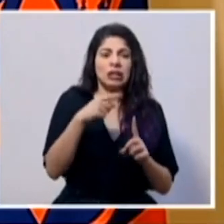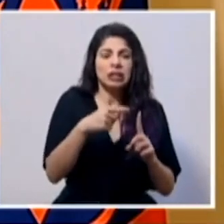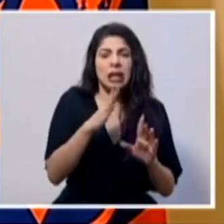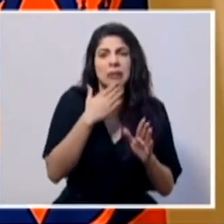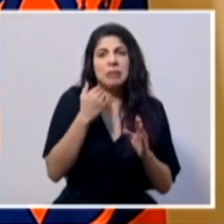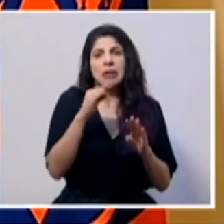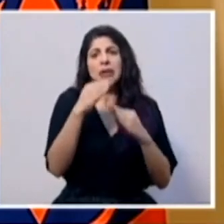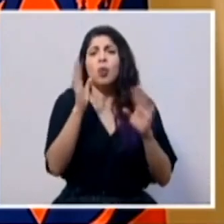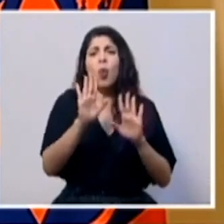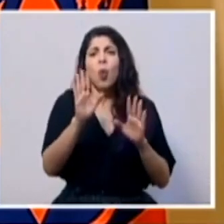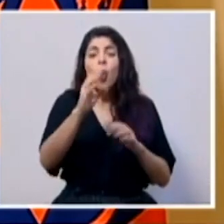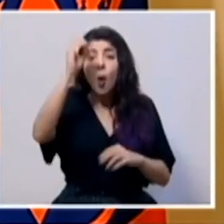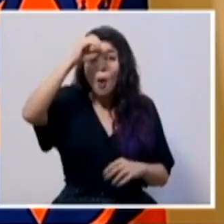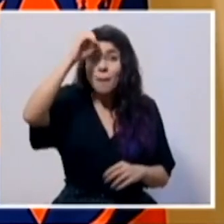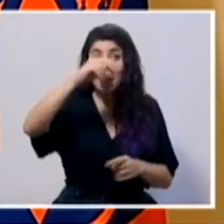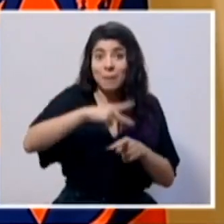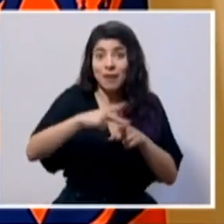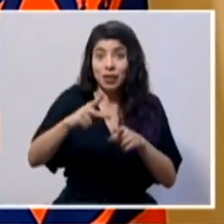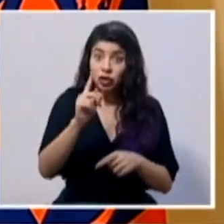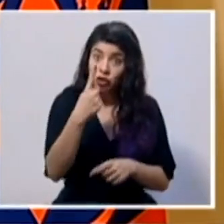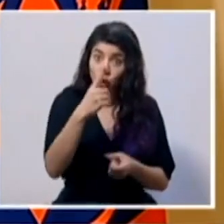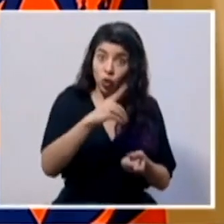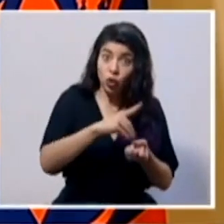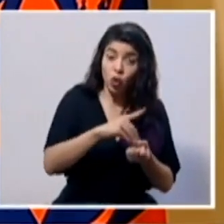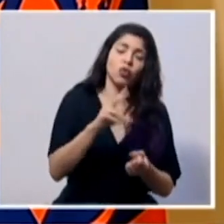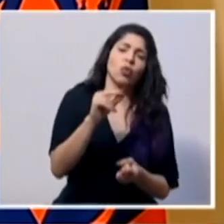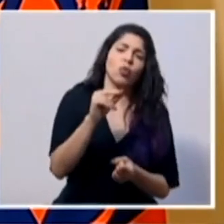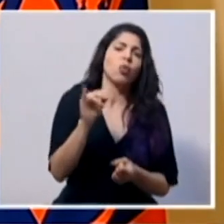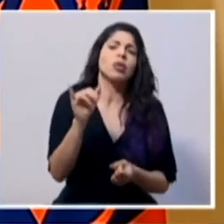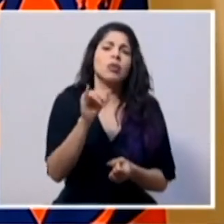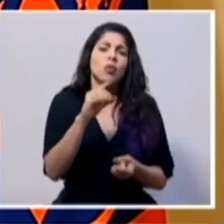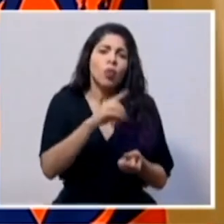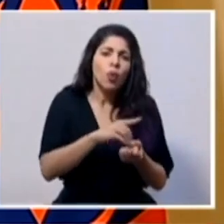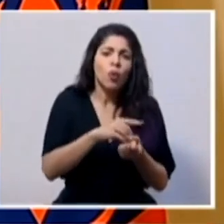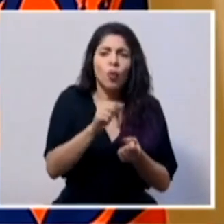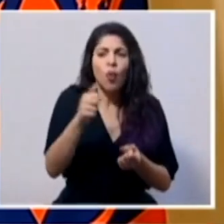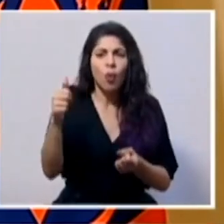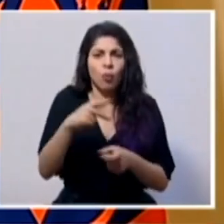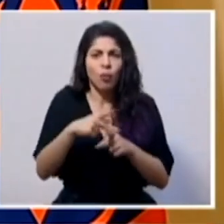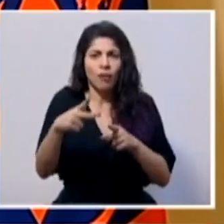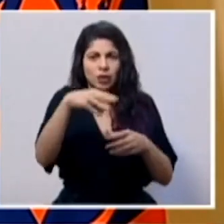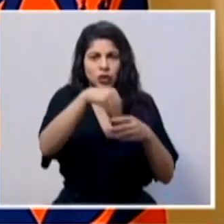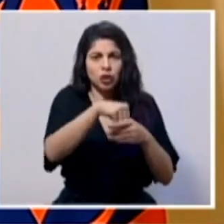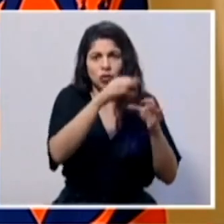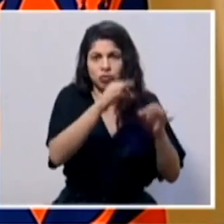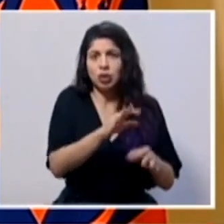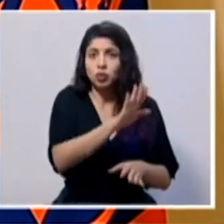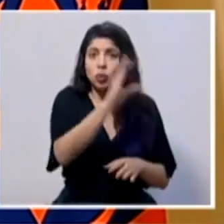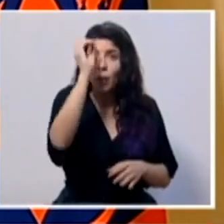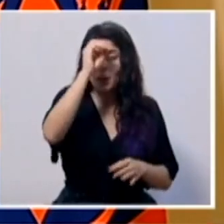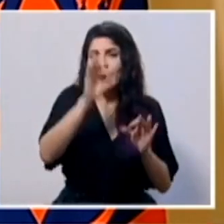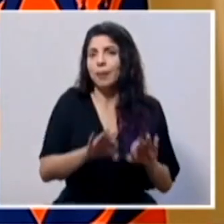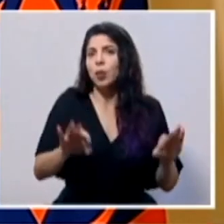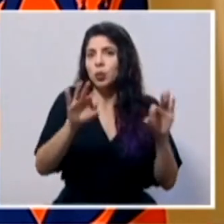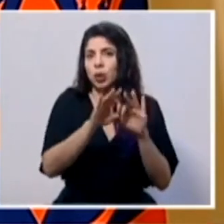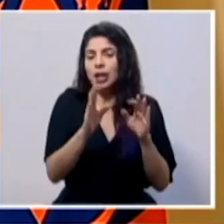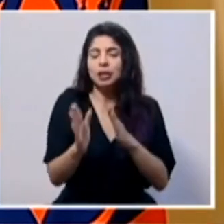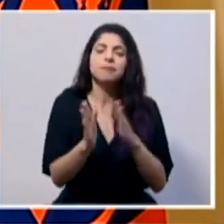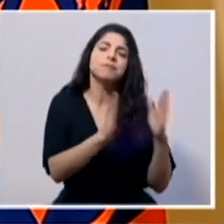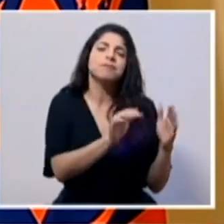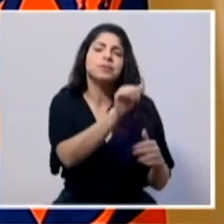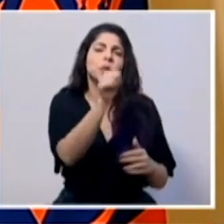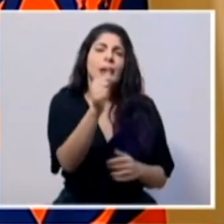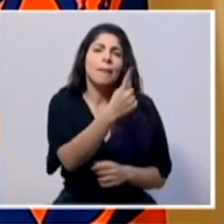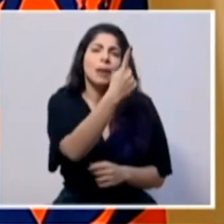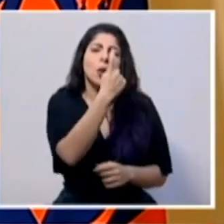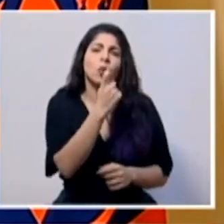muy importante. El criterio del profesional, porque no son solamente los médicos los que participan en este análisis. Con respecto a la pregunta